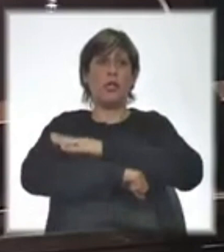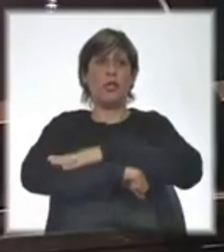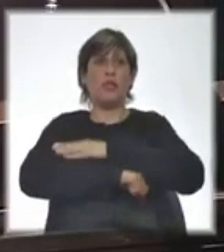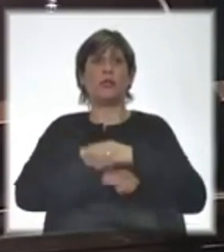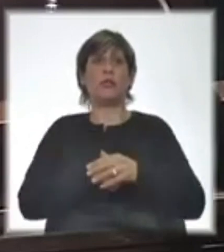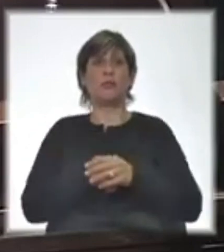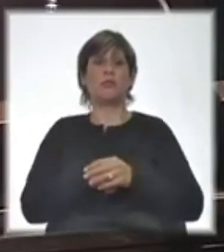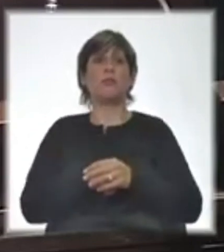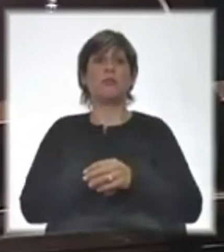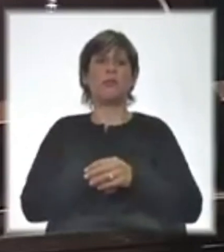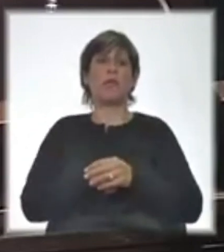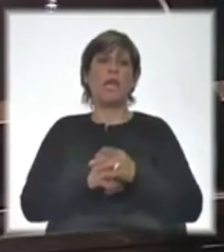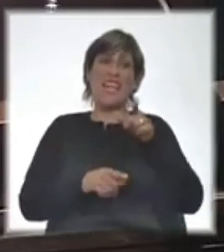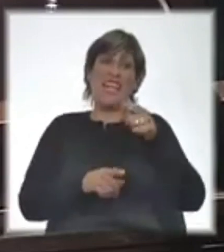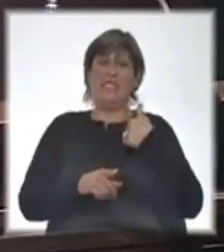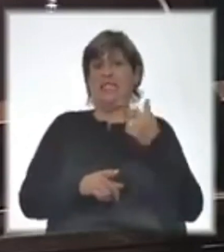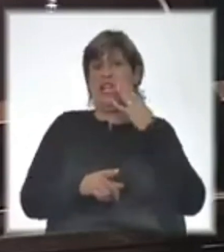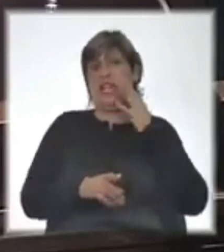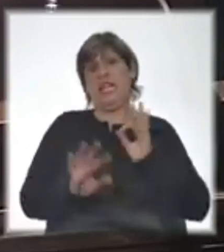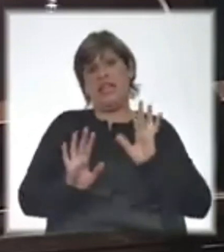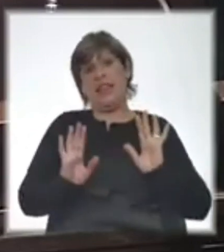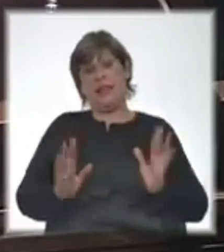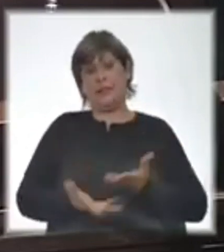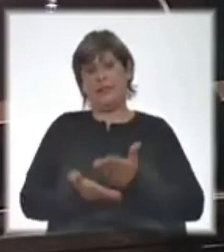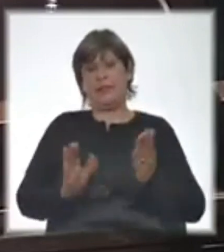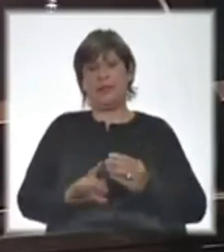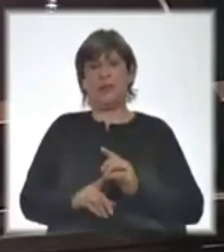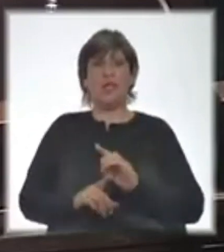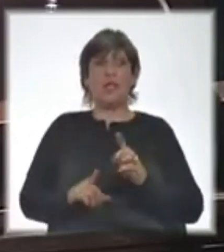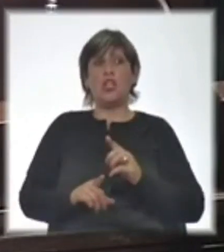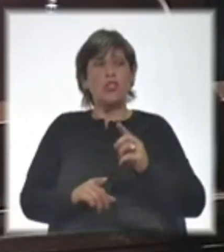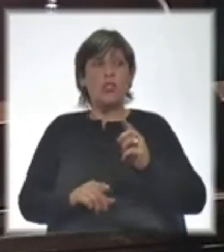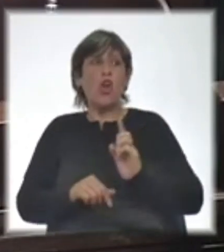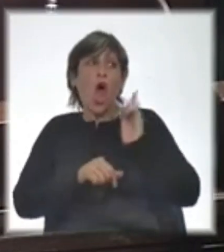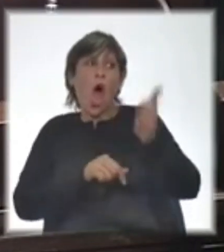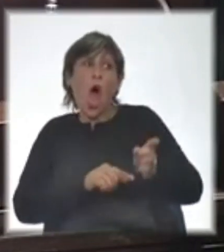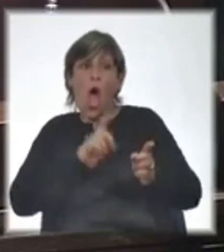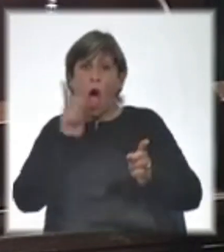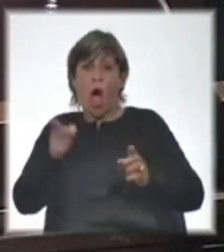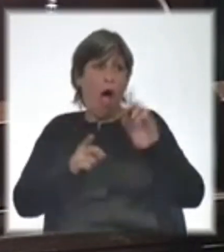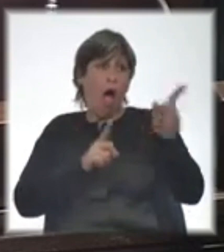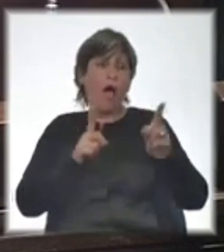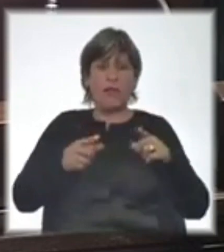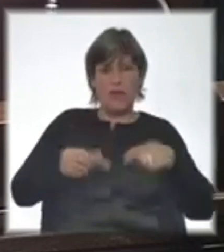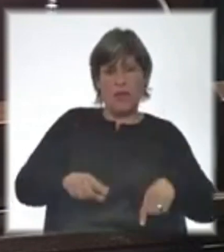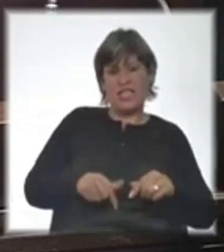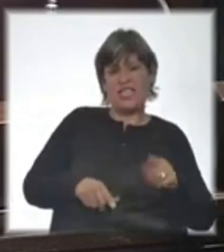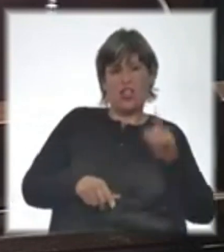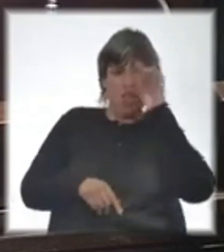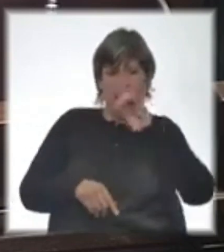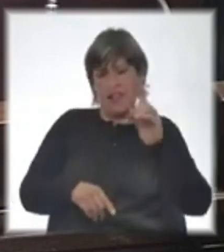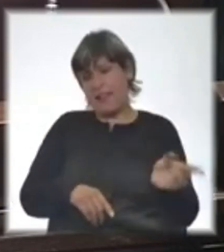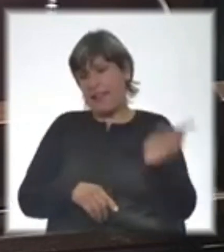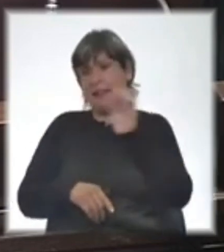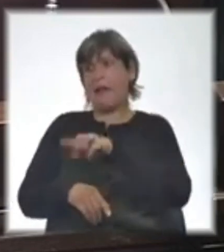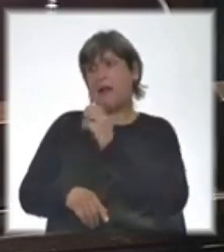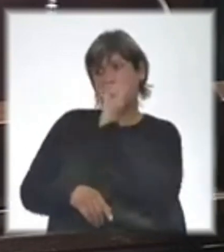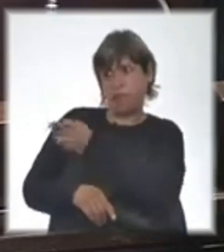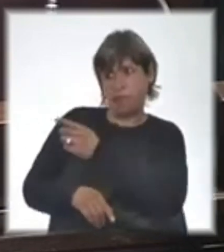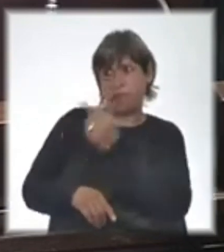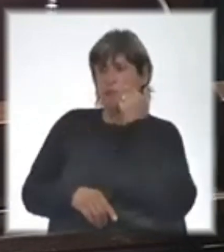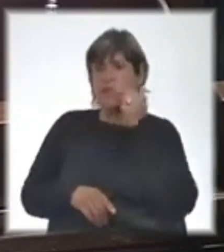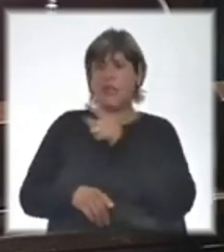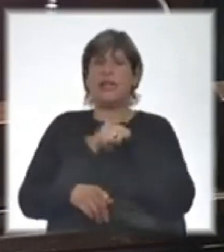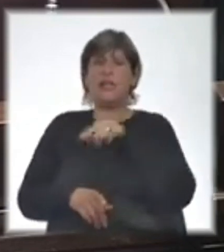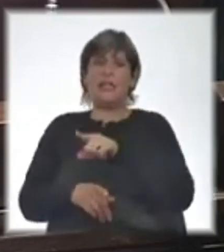Y bueno, esa es la realidad. Yo no acuso ni al señor ministro de Ganadería, ni al señor ministro de Transporte, ni al